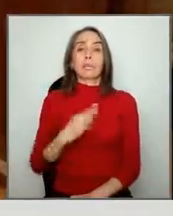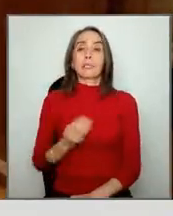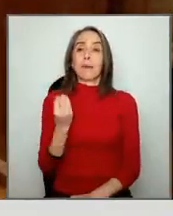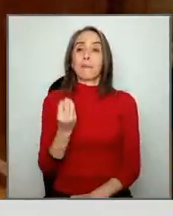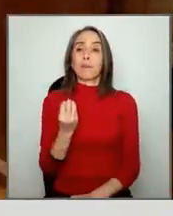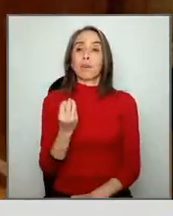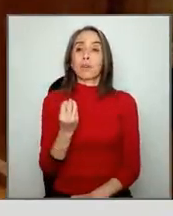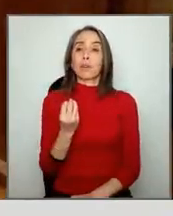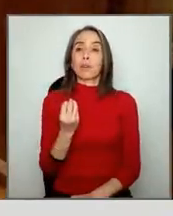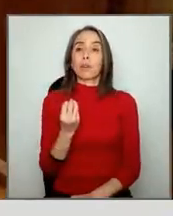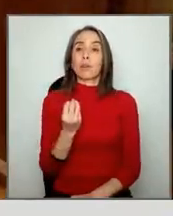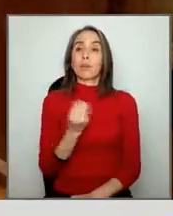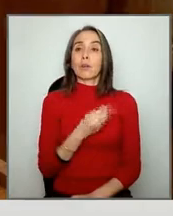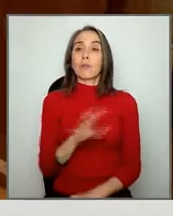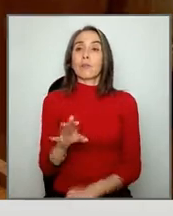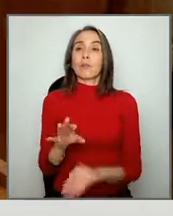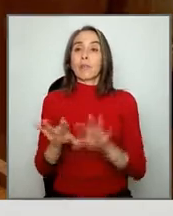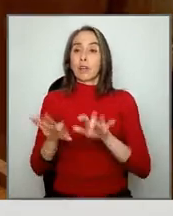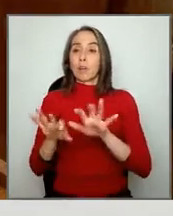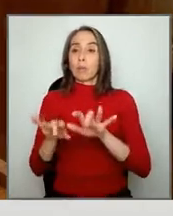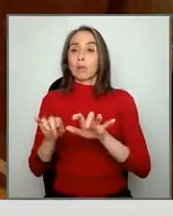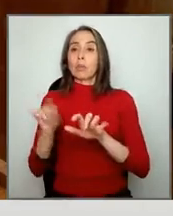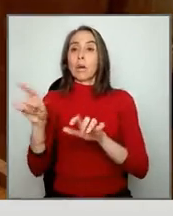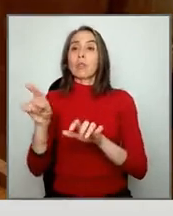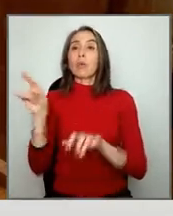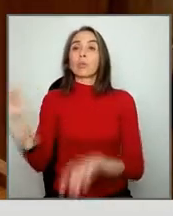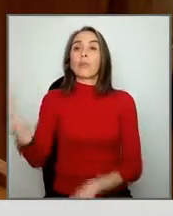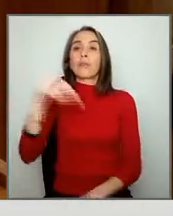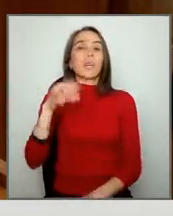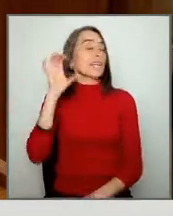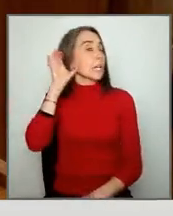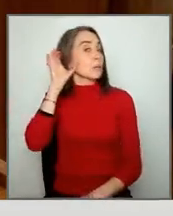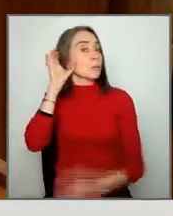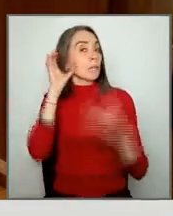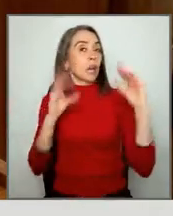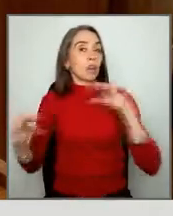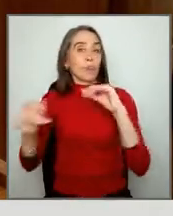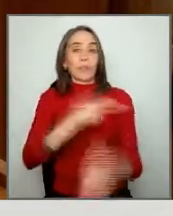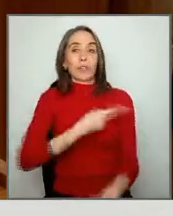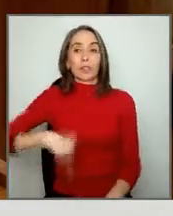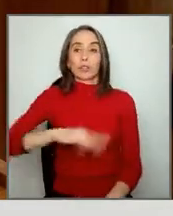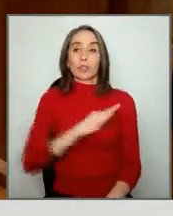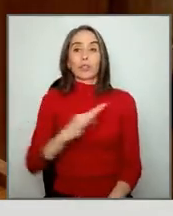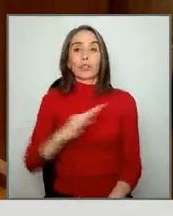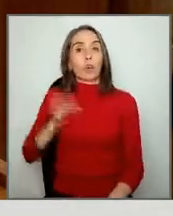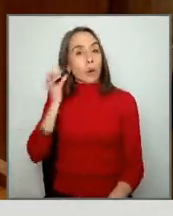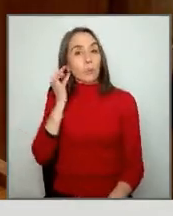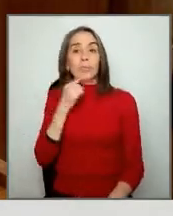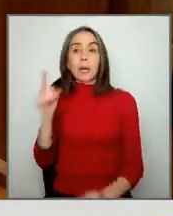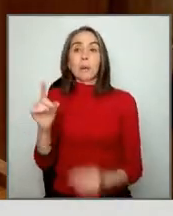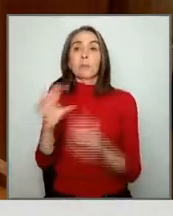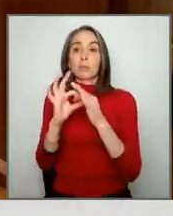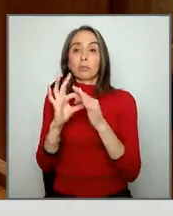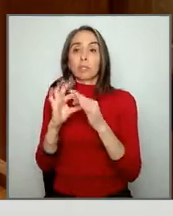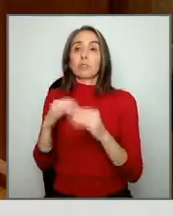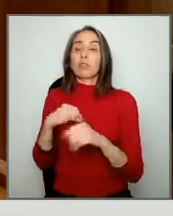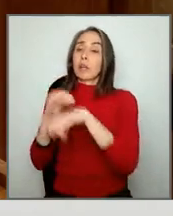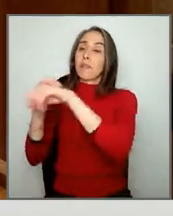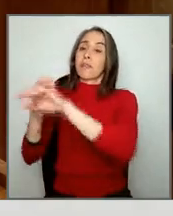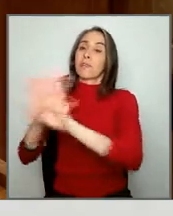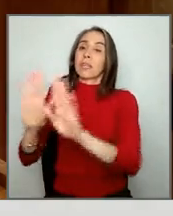su computador usted viene a escucharnos quería ministra No es cierto así que muchas gracias por haber hecho caso a mi gesto Yo